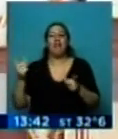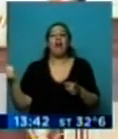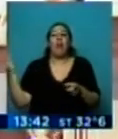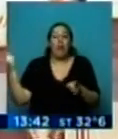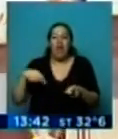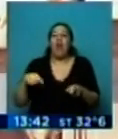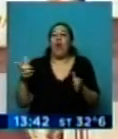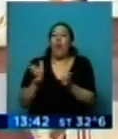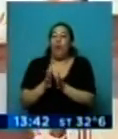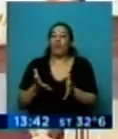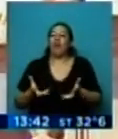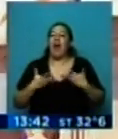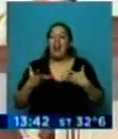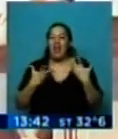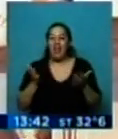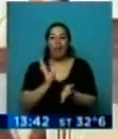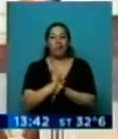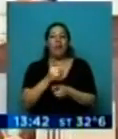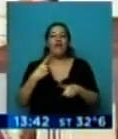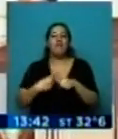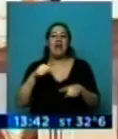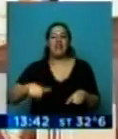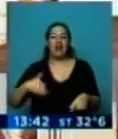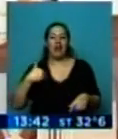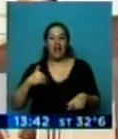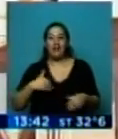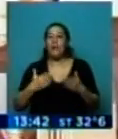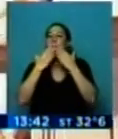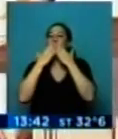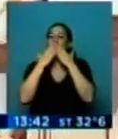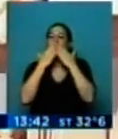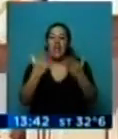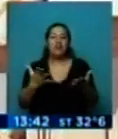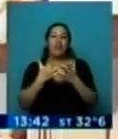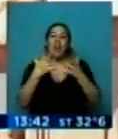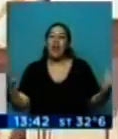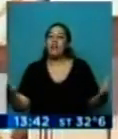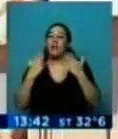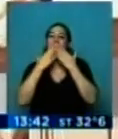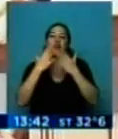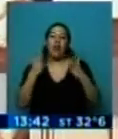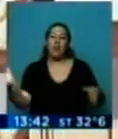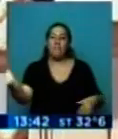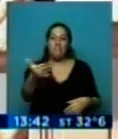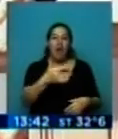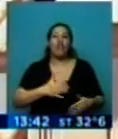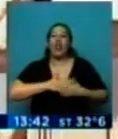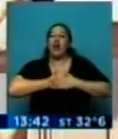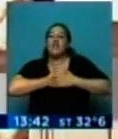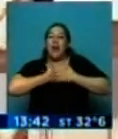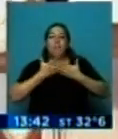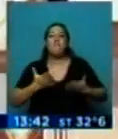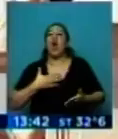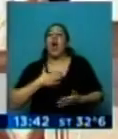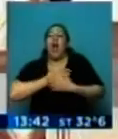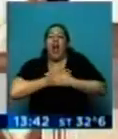a esta fiesta que tenemos en la Argentina. Un beso enorme, enorme para todos. Los amo,